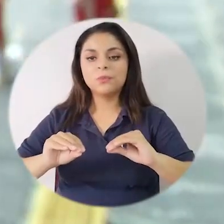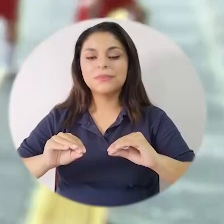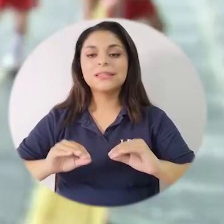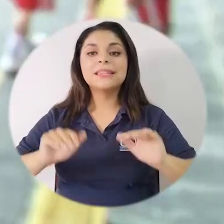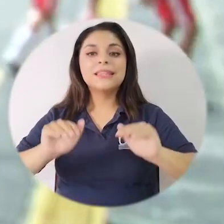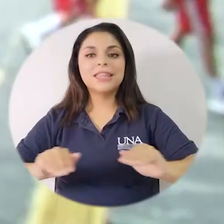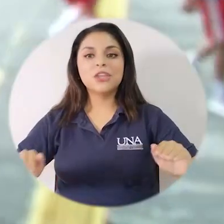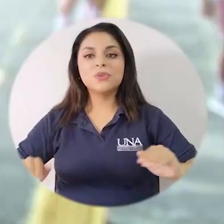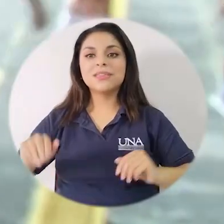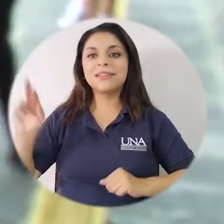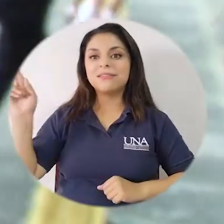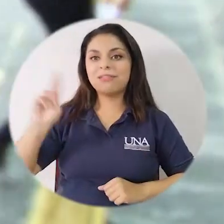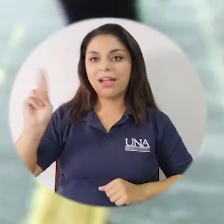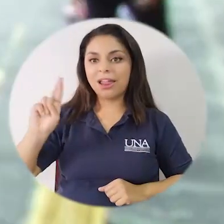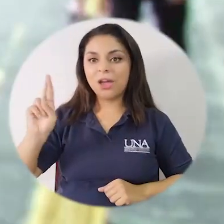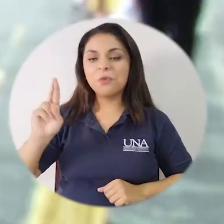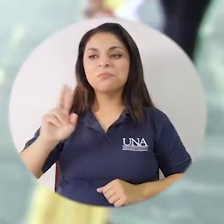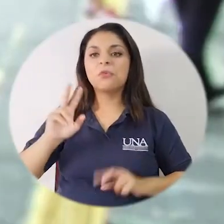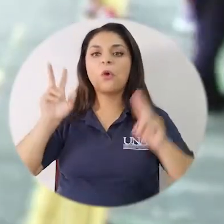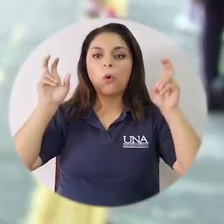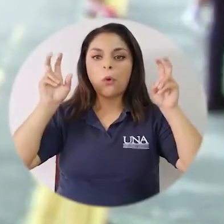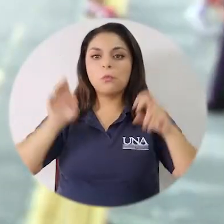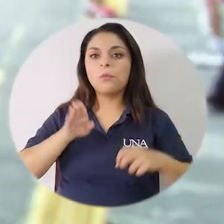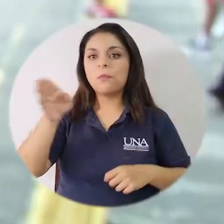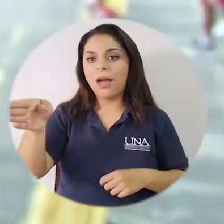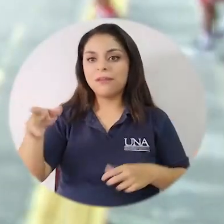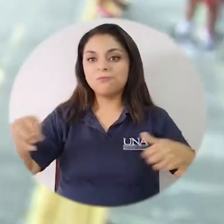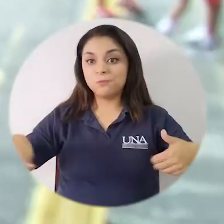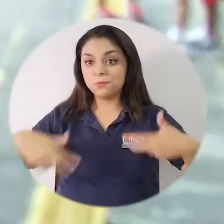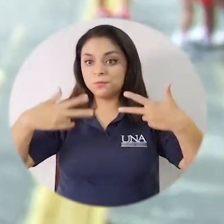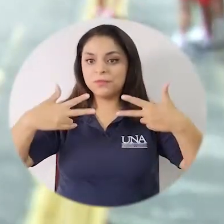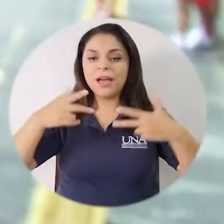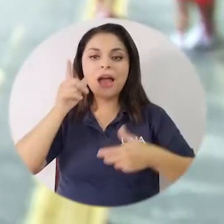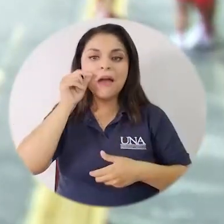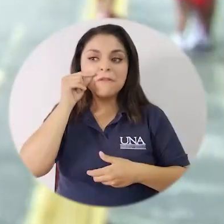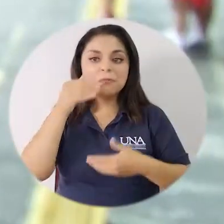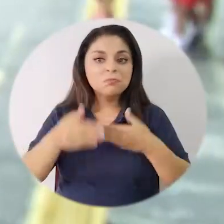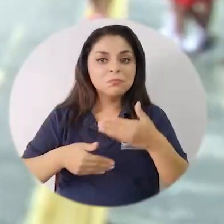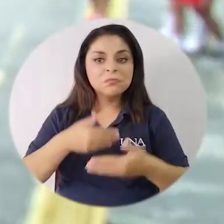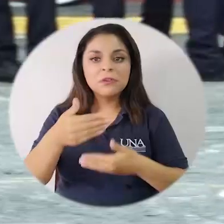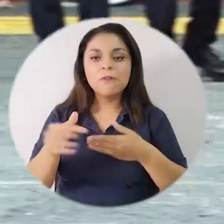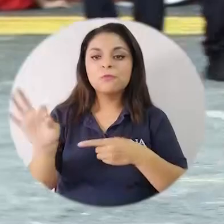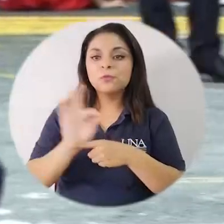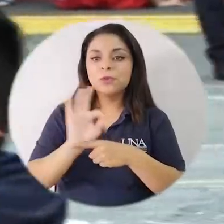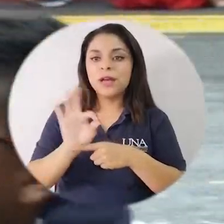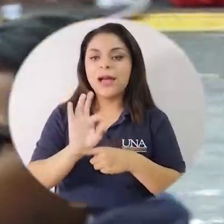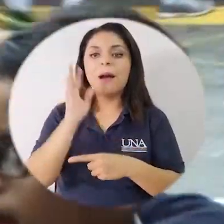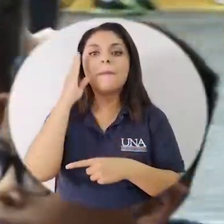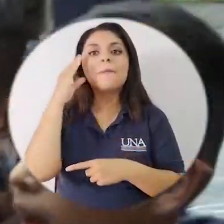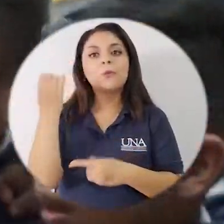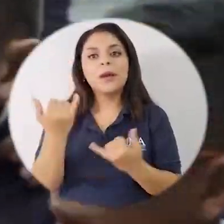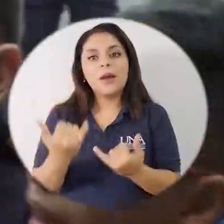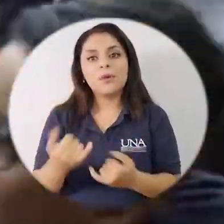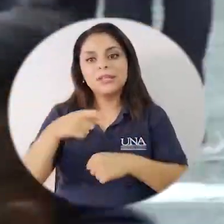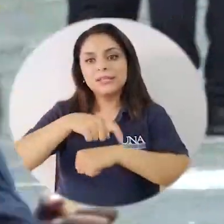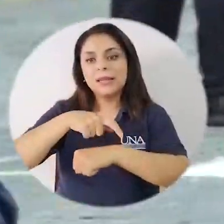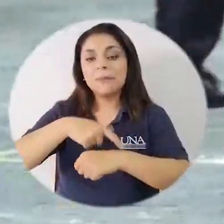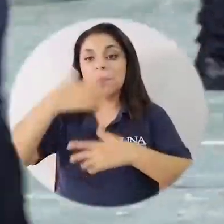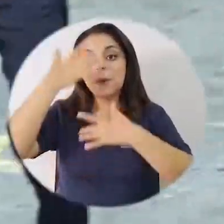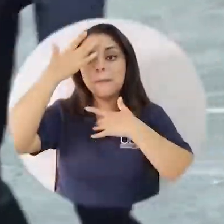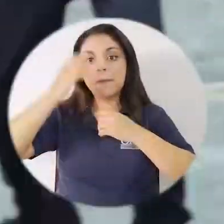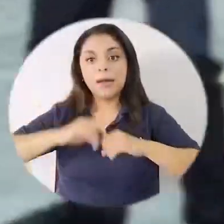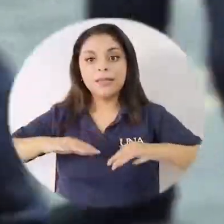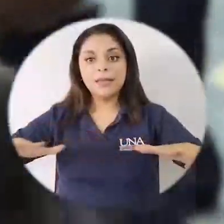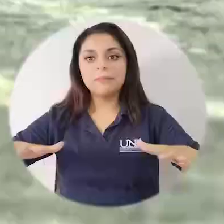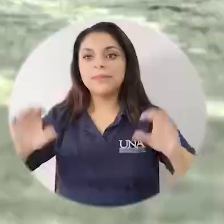clase, salían al recreo y después volvían a clase. Quisimos implementar eso para ver qué funcionaba, porque es un periodo